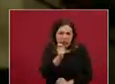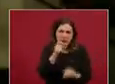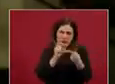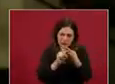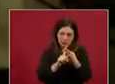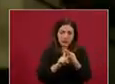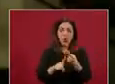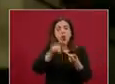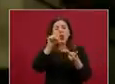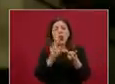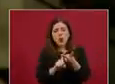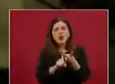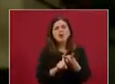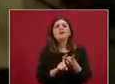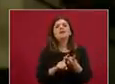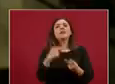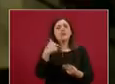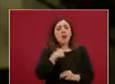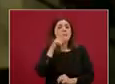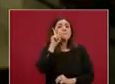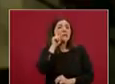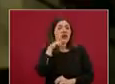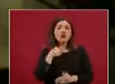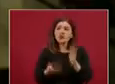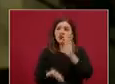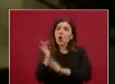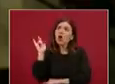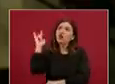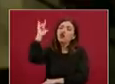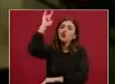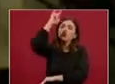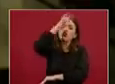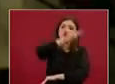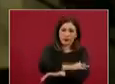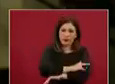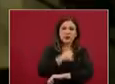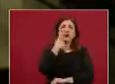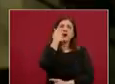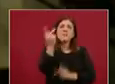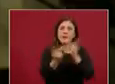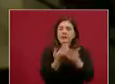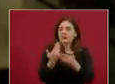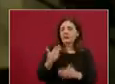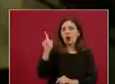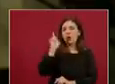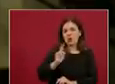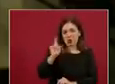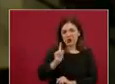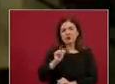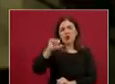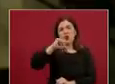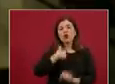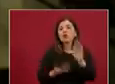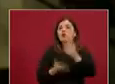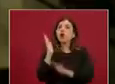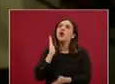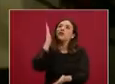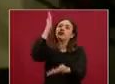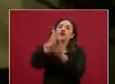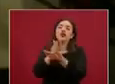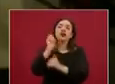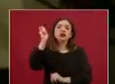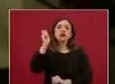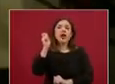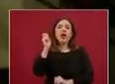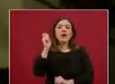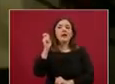pregunta. La otra, yo me voy a subir mañana a un avión, doctor, y esta pregunta se la quería hacer desde el lunes que llegué, voy rumbo a Hermosillo.